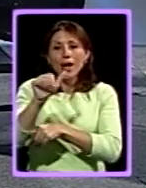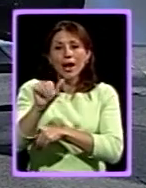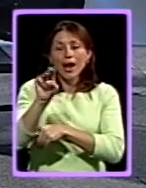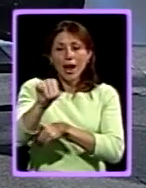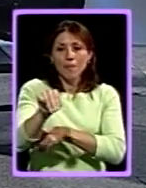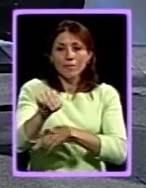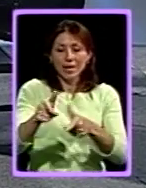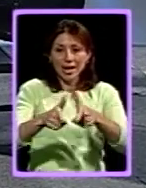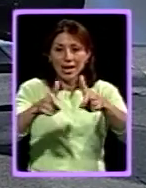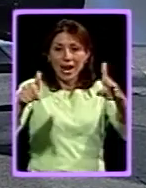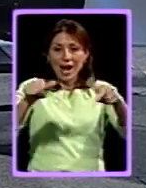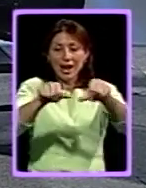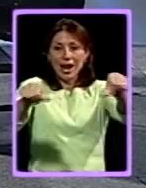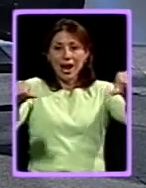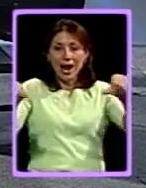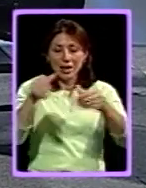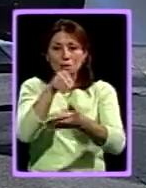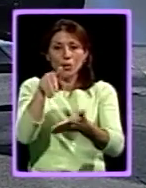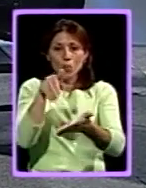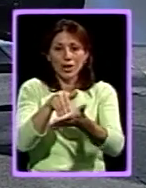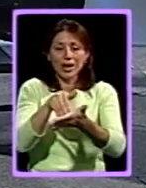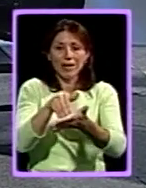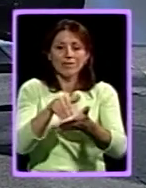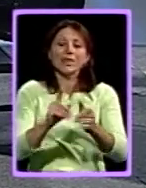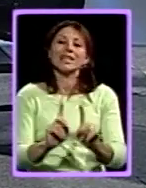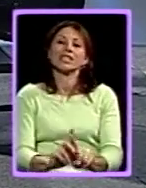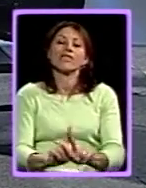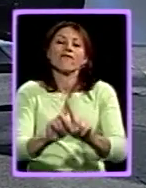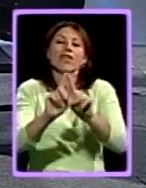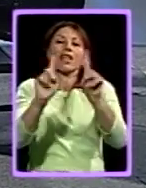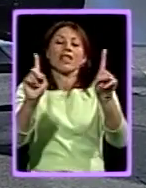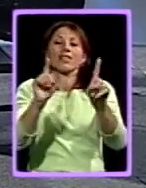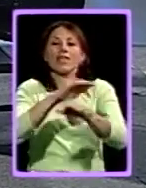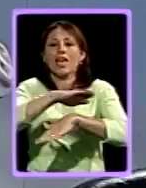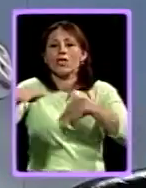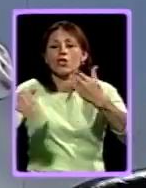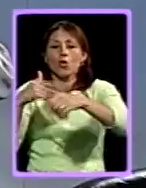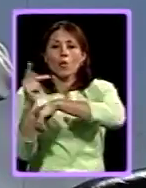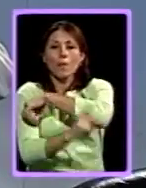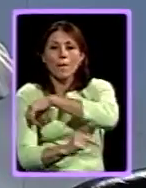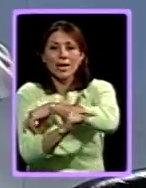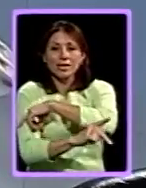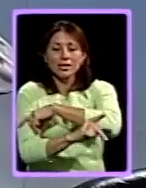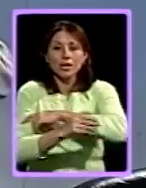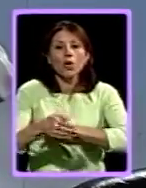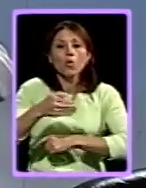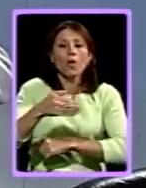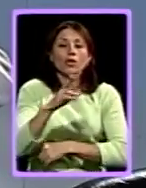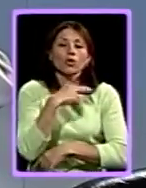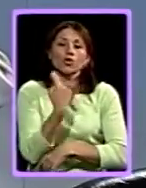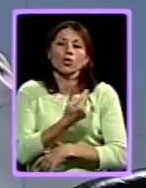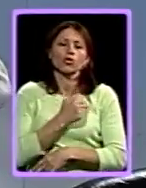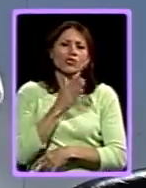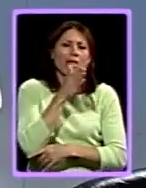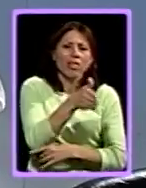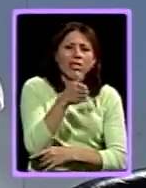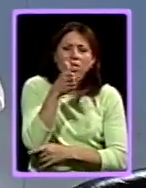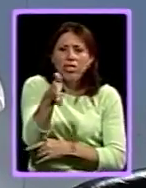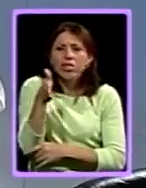cosa totalmente diferente a cuando la cobertura es nacional. Es decir, cuando vamos a los lugares, a todos los lugares del